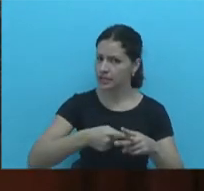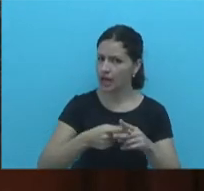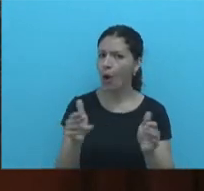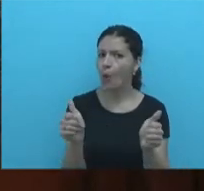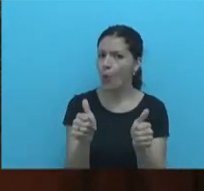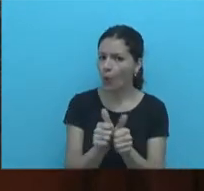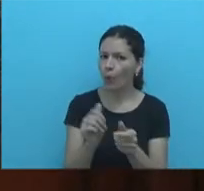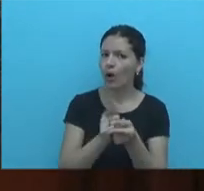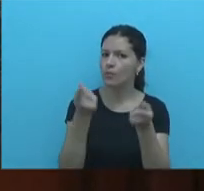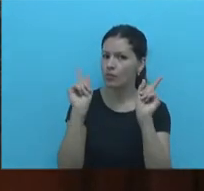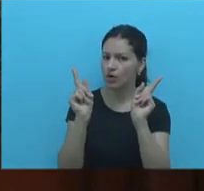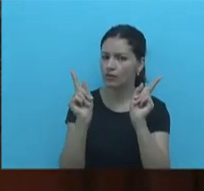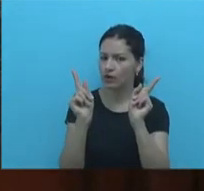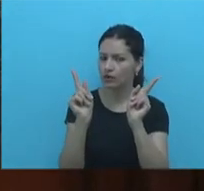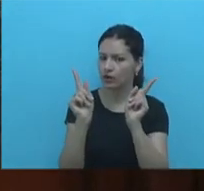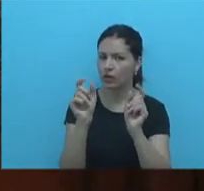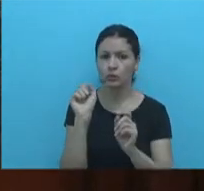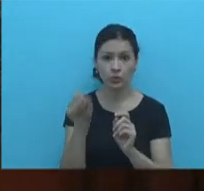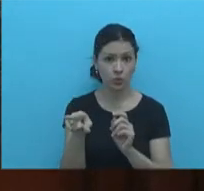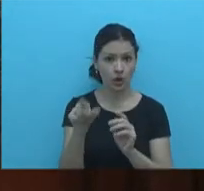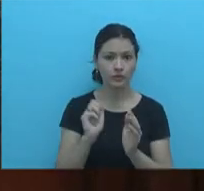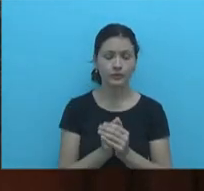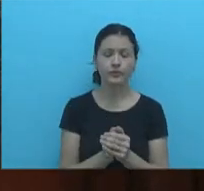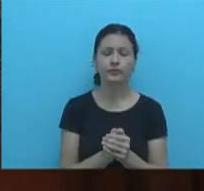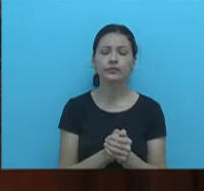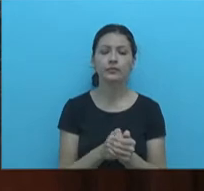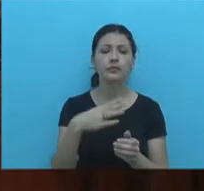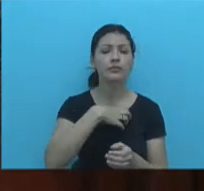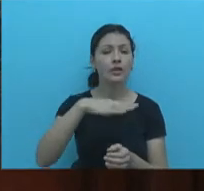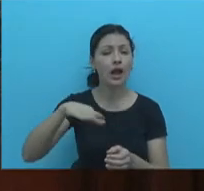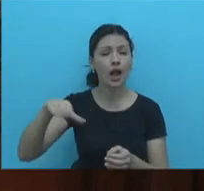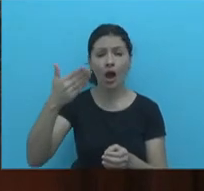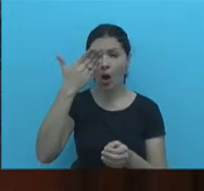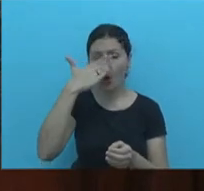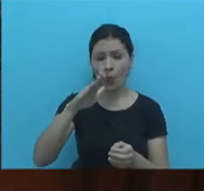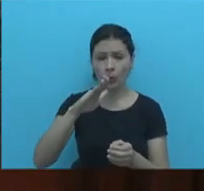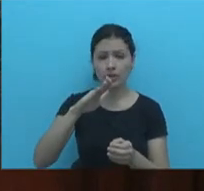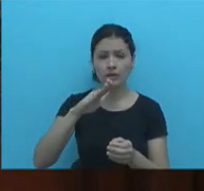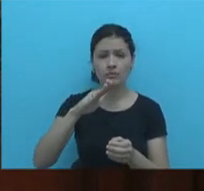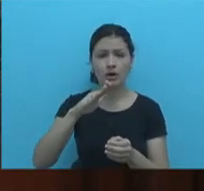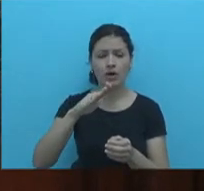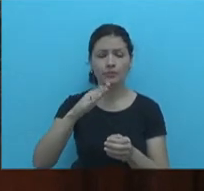Artículo sexto. Permítase a estudiantes del último año de las carreras de grado, de psicología y